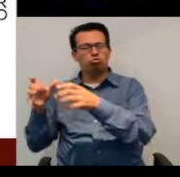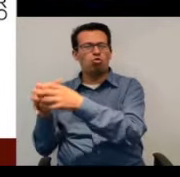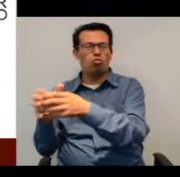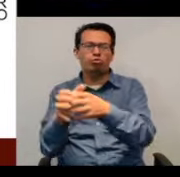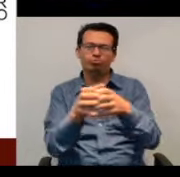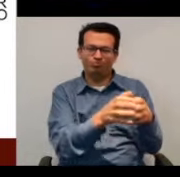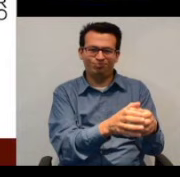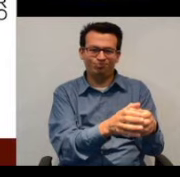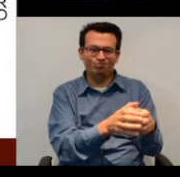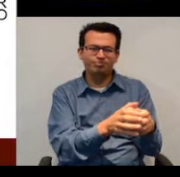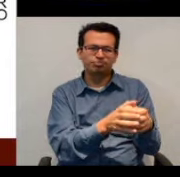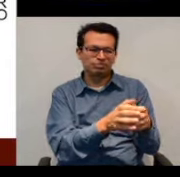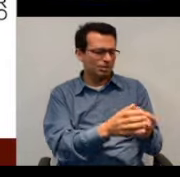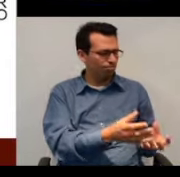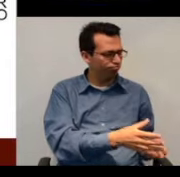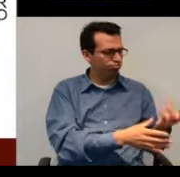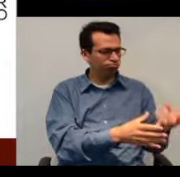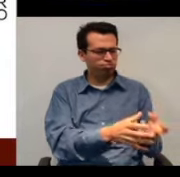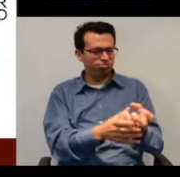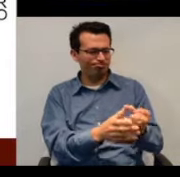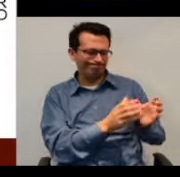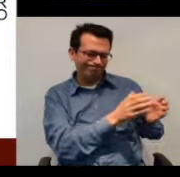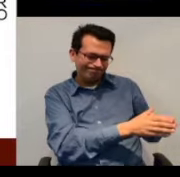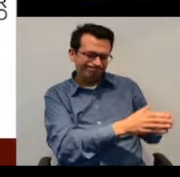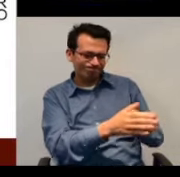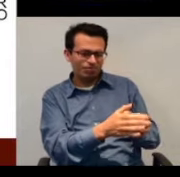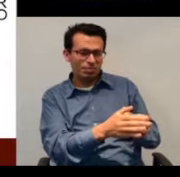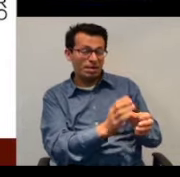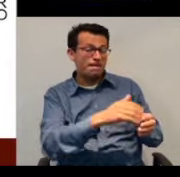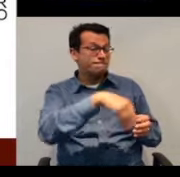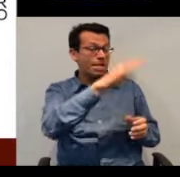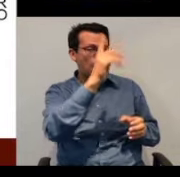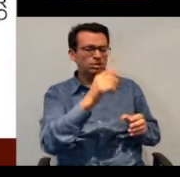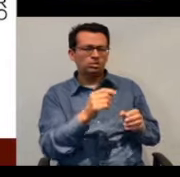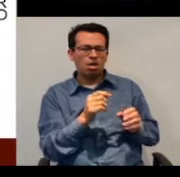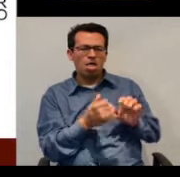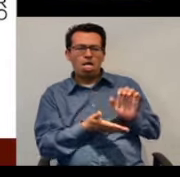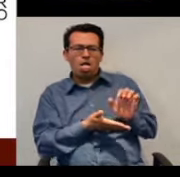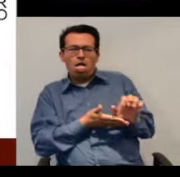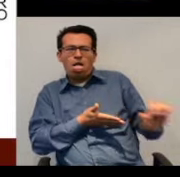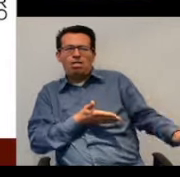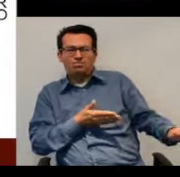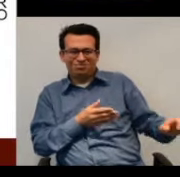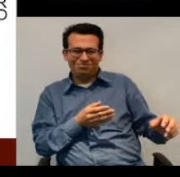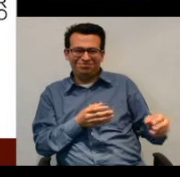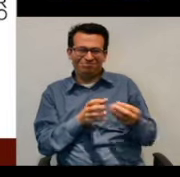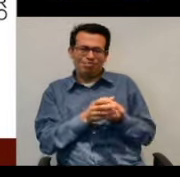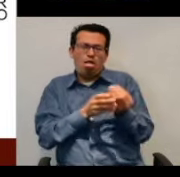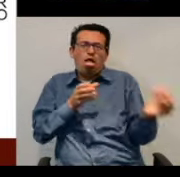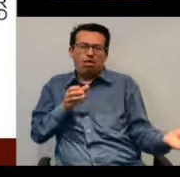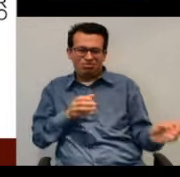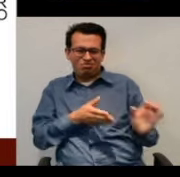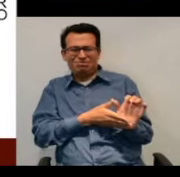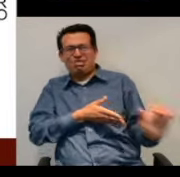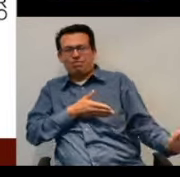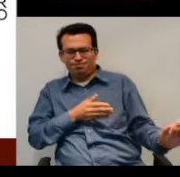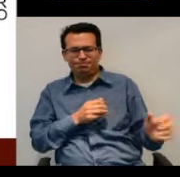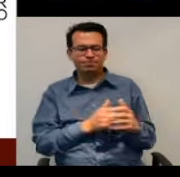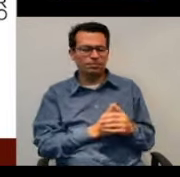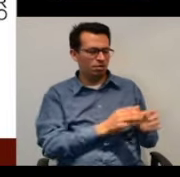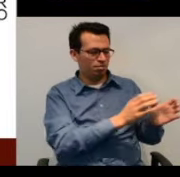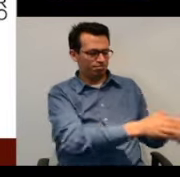y cuyos estudiantes han sido más proclives a ser excluidos del sistema. Acá es importante hacer una aclaración y no